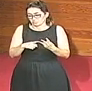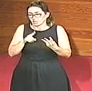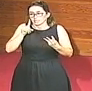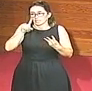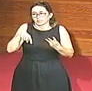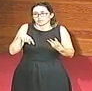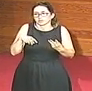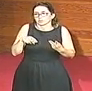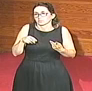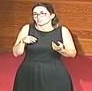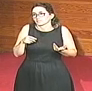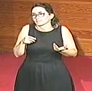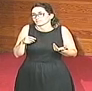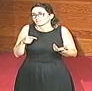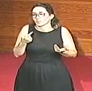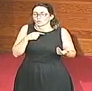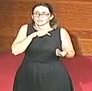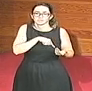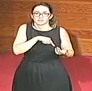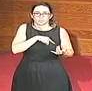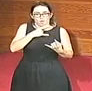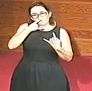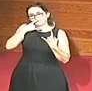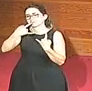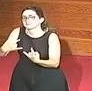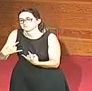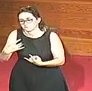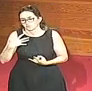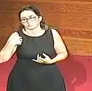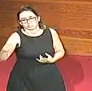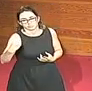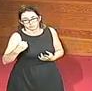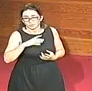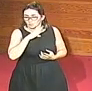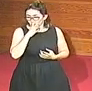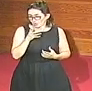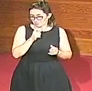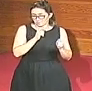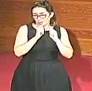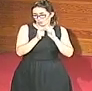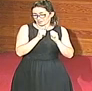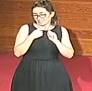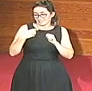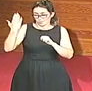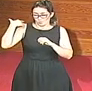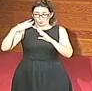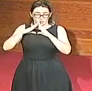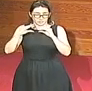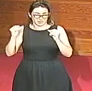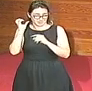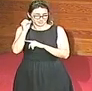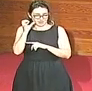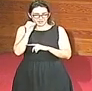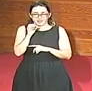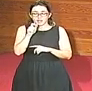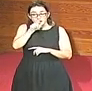del sentimiento como anzuelo, que es lo que estoy viviendo entre periodistas, también hay una charla en la facultad, ¿no? Lo que engancha a los